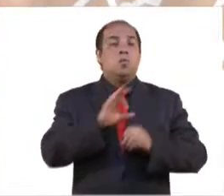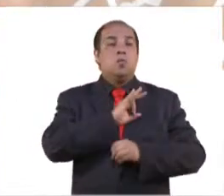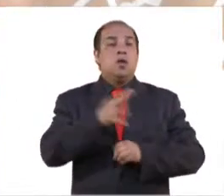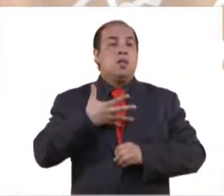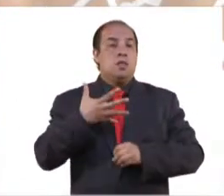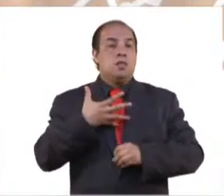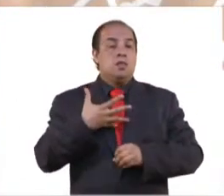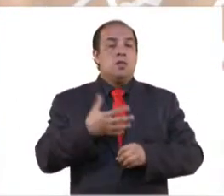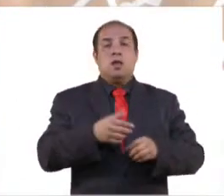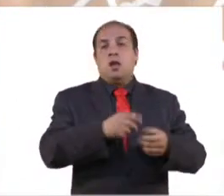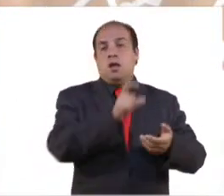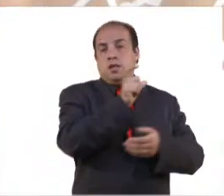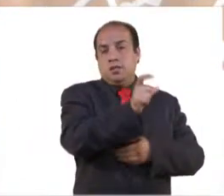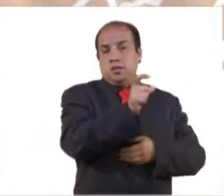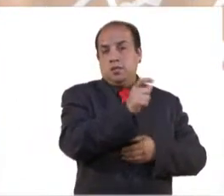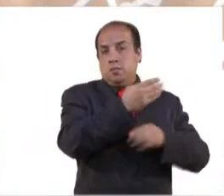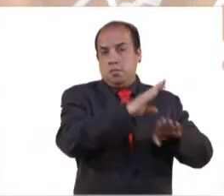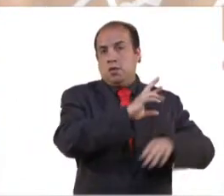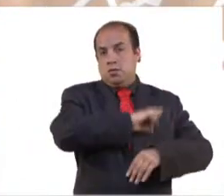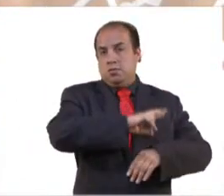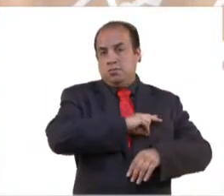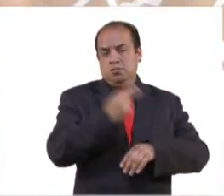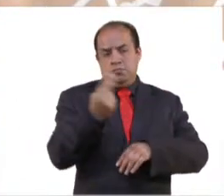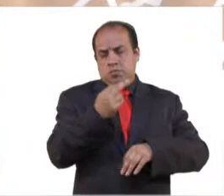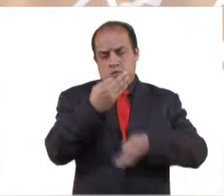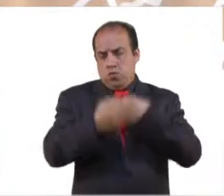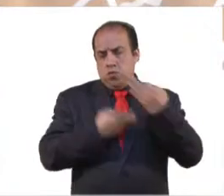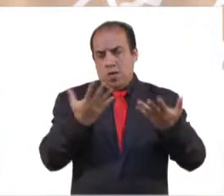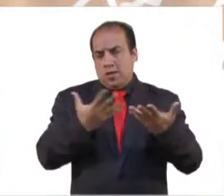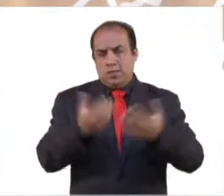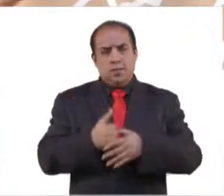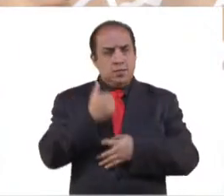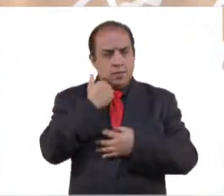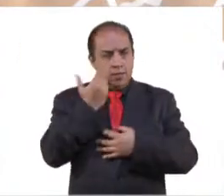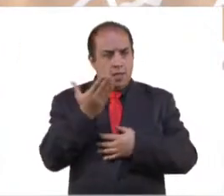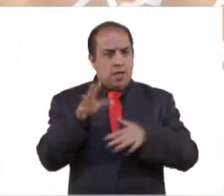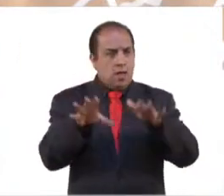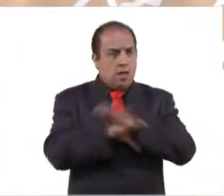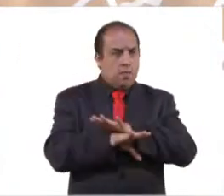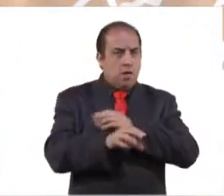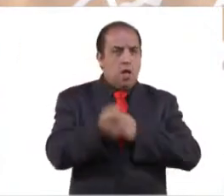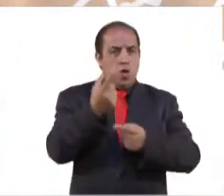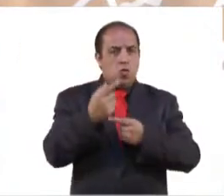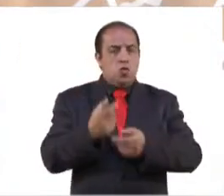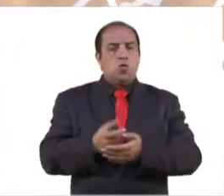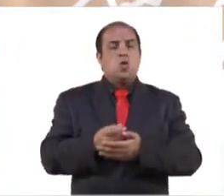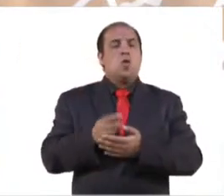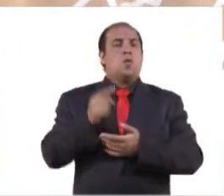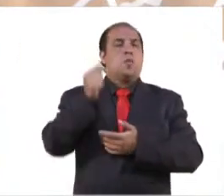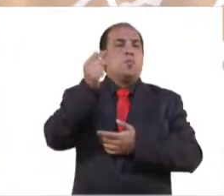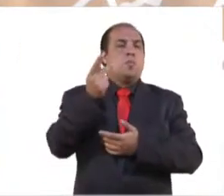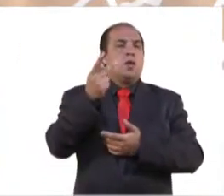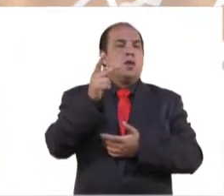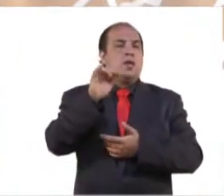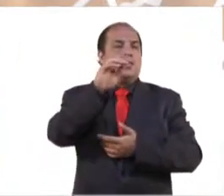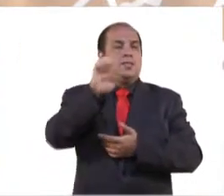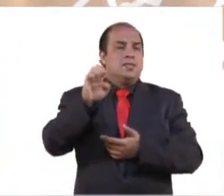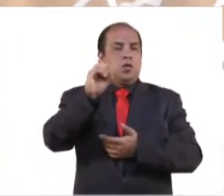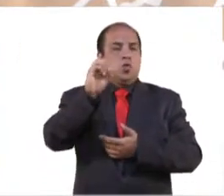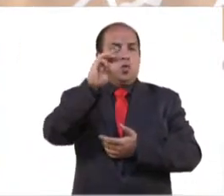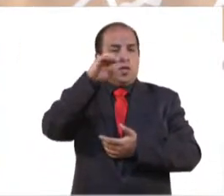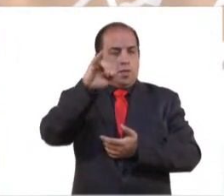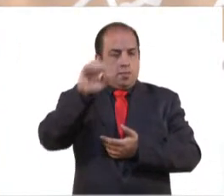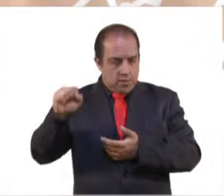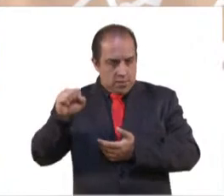su tarjeta, no necesariamente todos van a querer hacer este cambio, porque algunos seguirán recibiendo su pensión del ISSSTE o del IMSS,